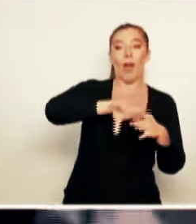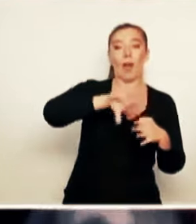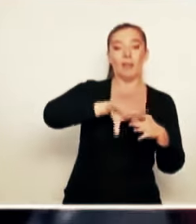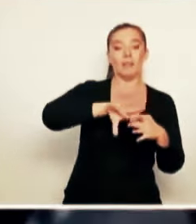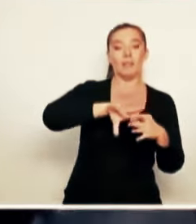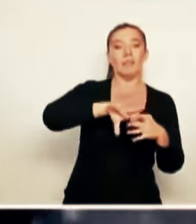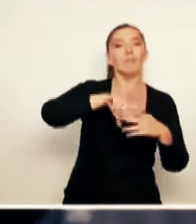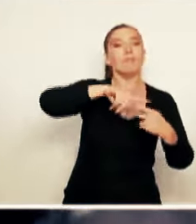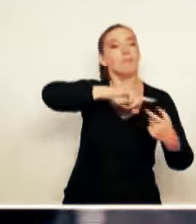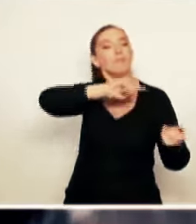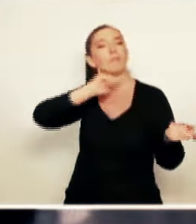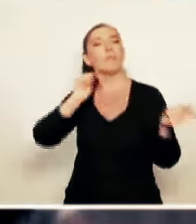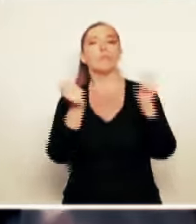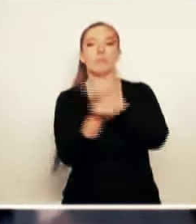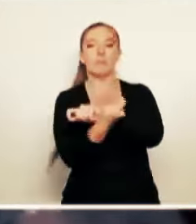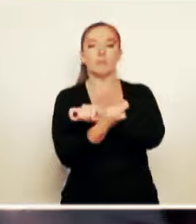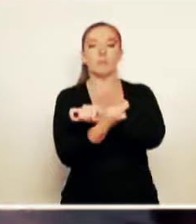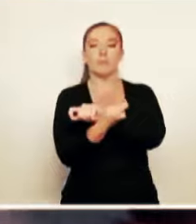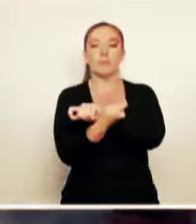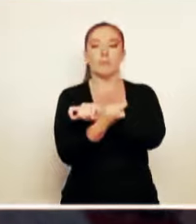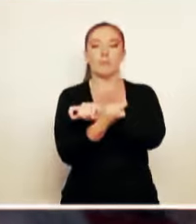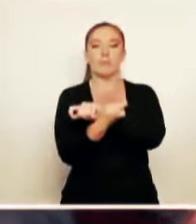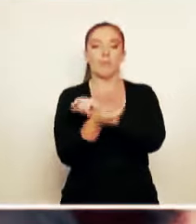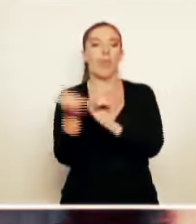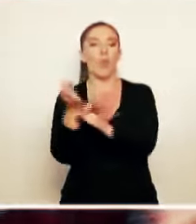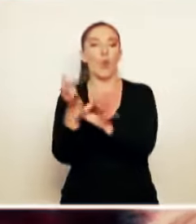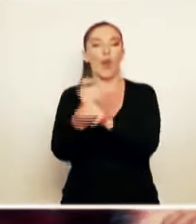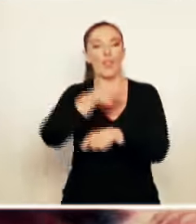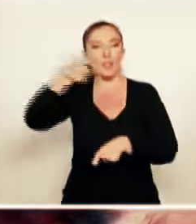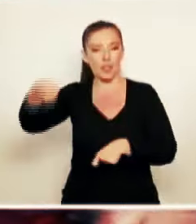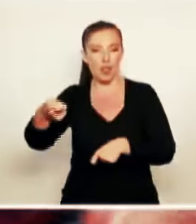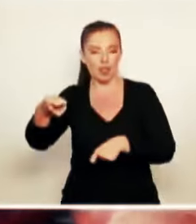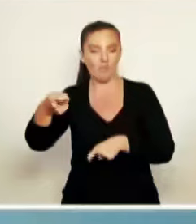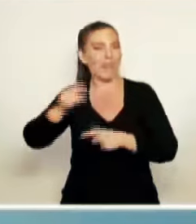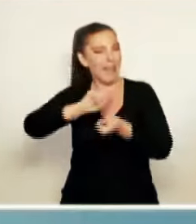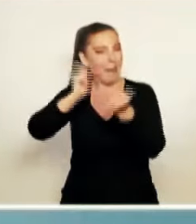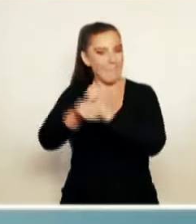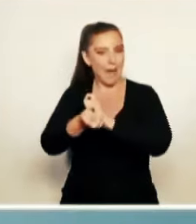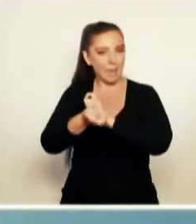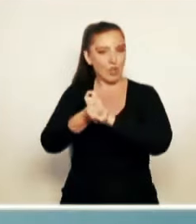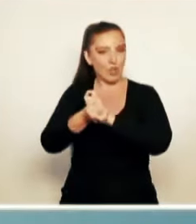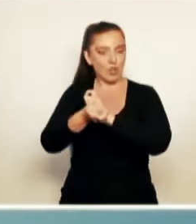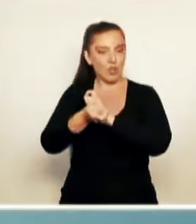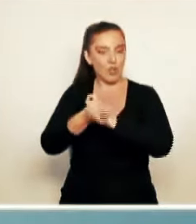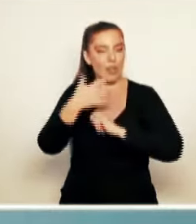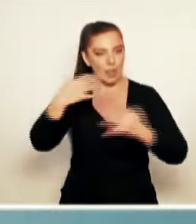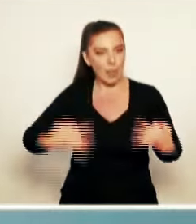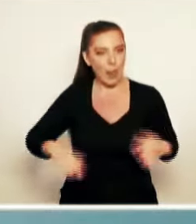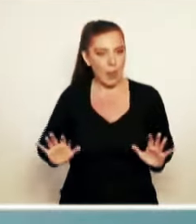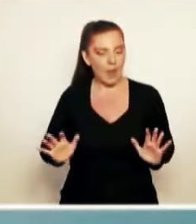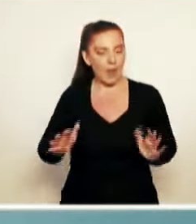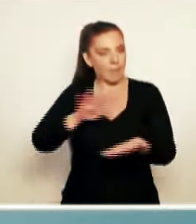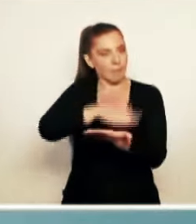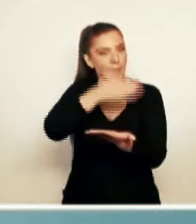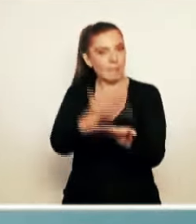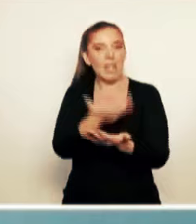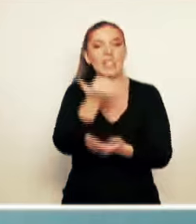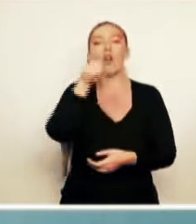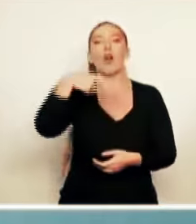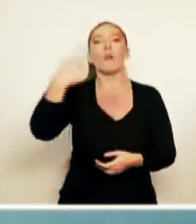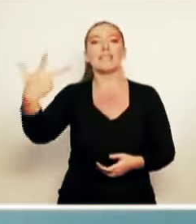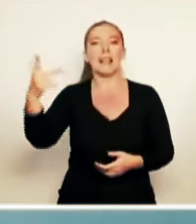que afectábamos a educación. Habíamos dado vuelta a la taba, literal,